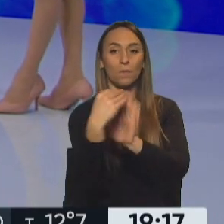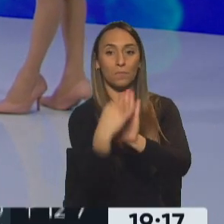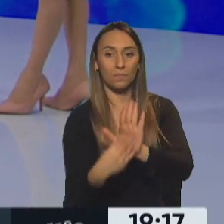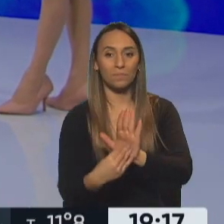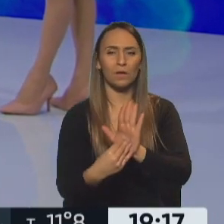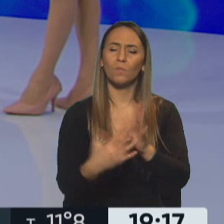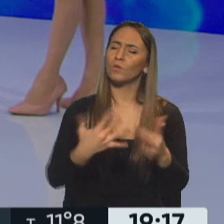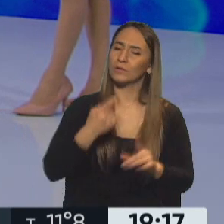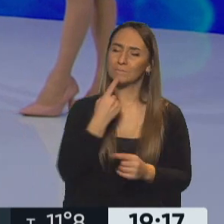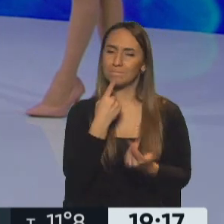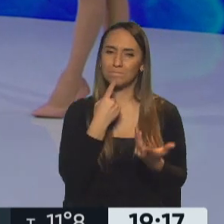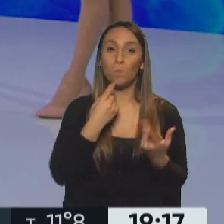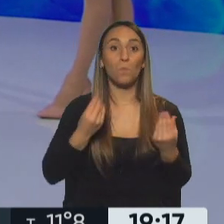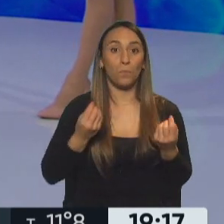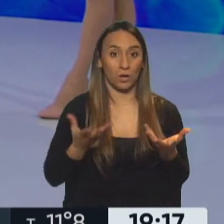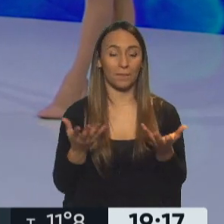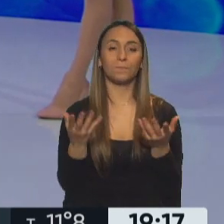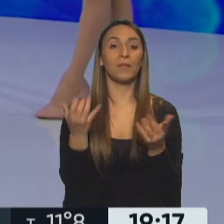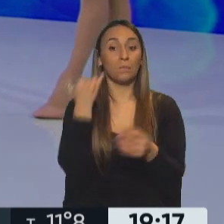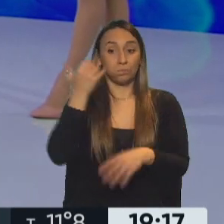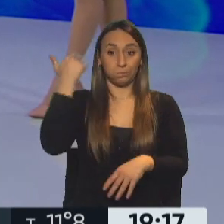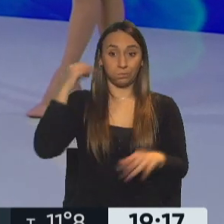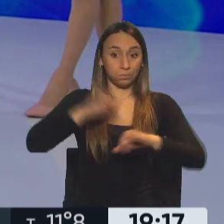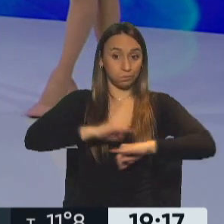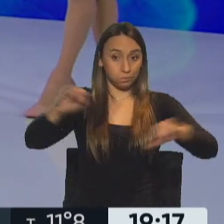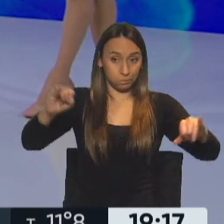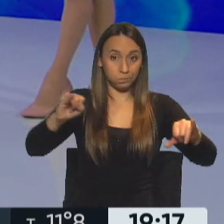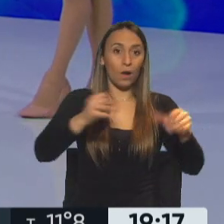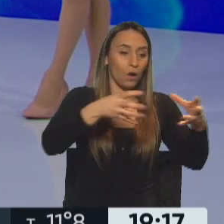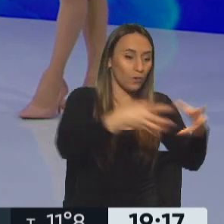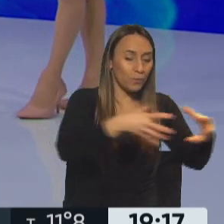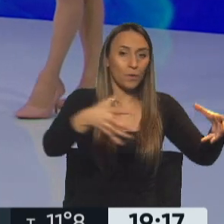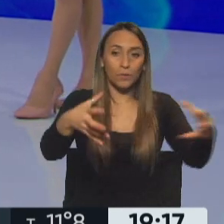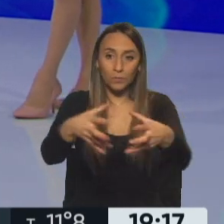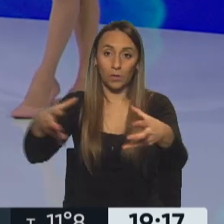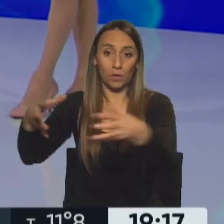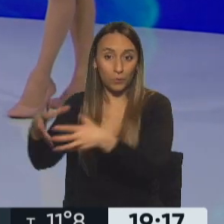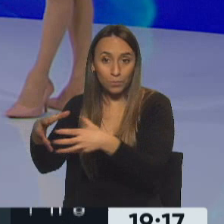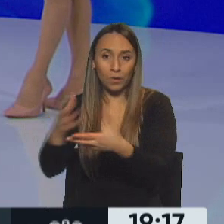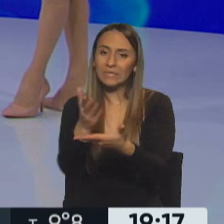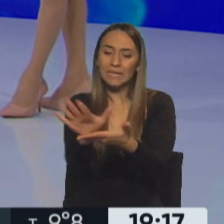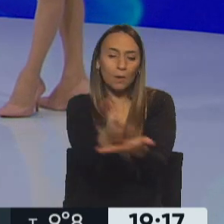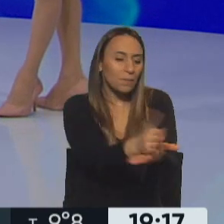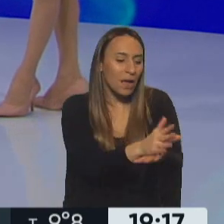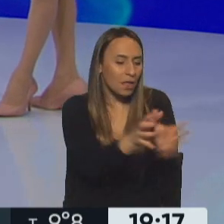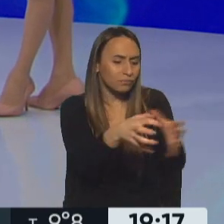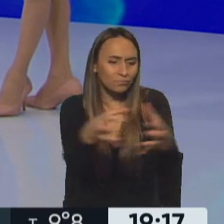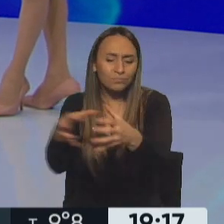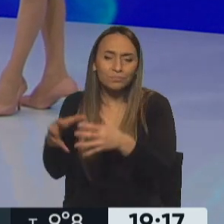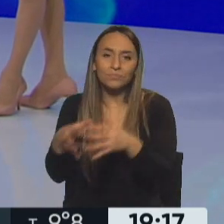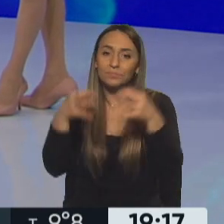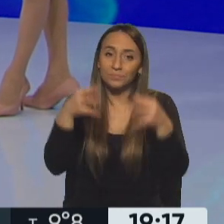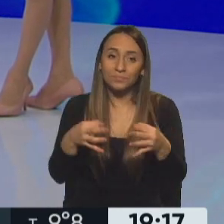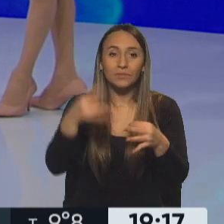varias preguntas. ¿Por qué? Porque ya se anunció que la segmentación tarifaria se va a llevar adelante de manera retroactiva, es decir, que